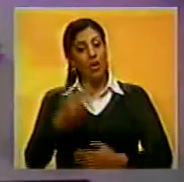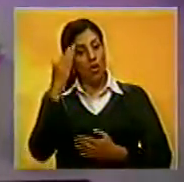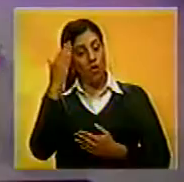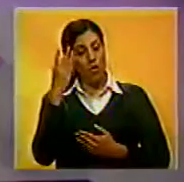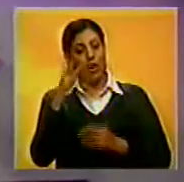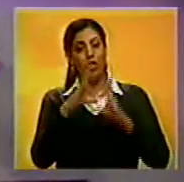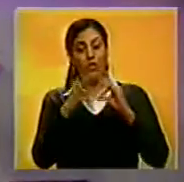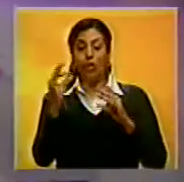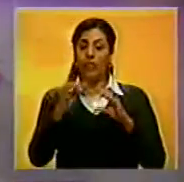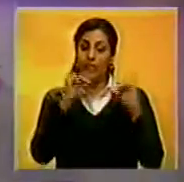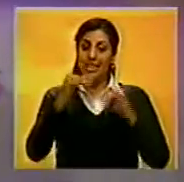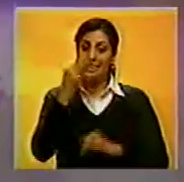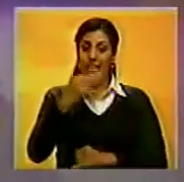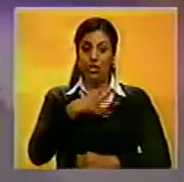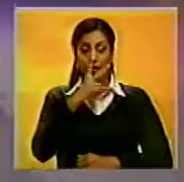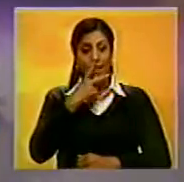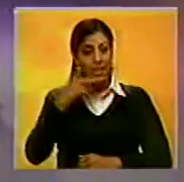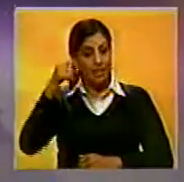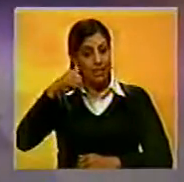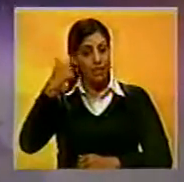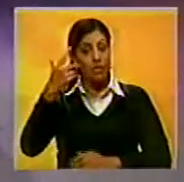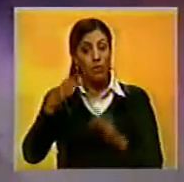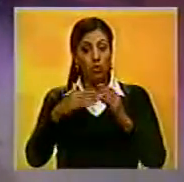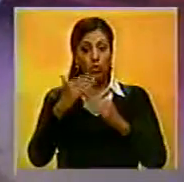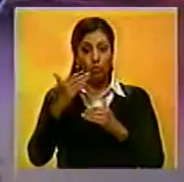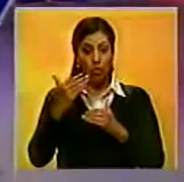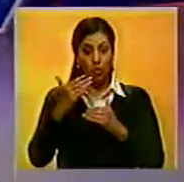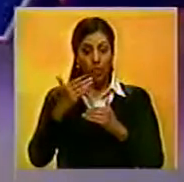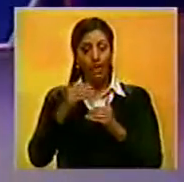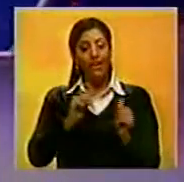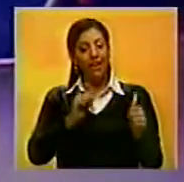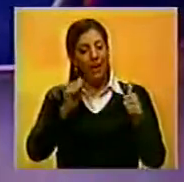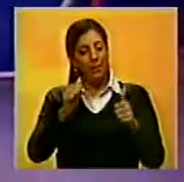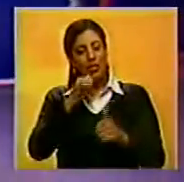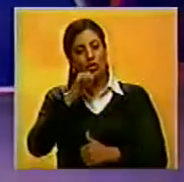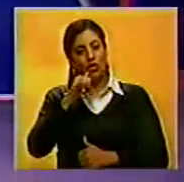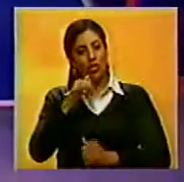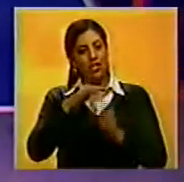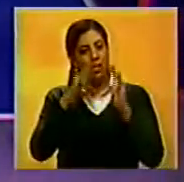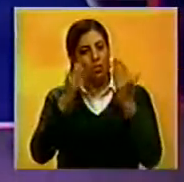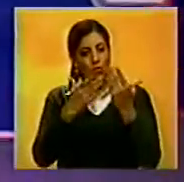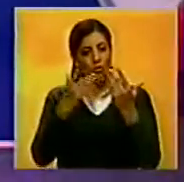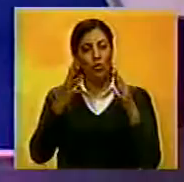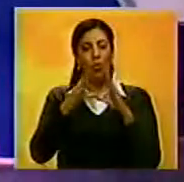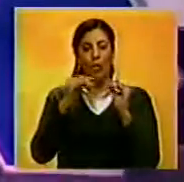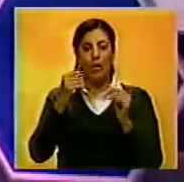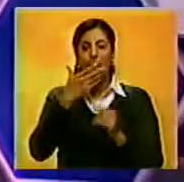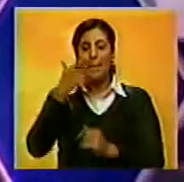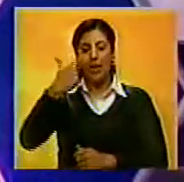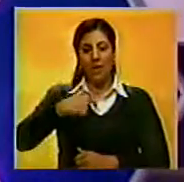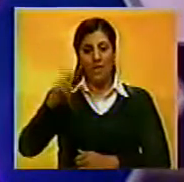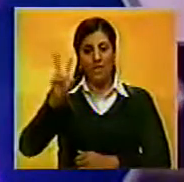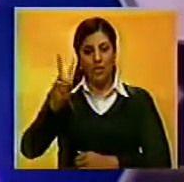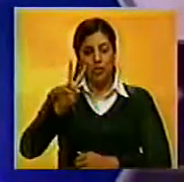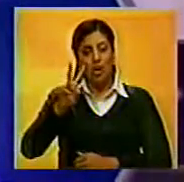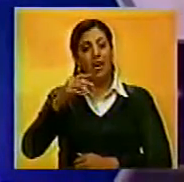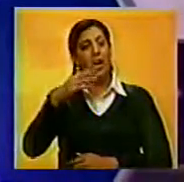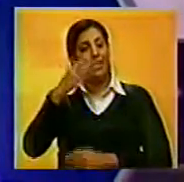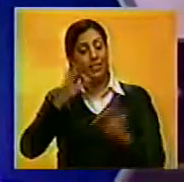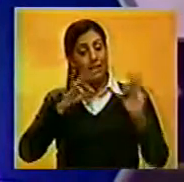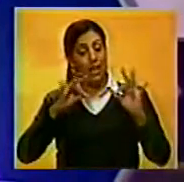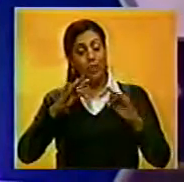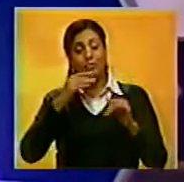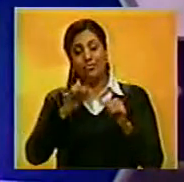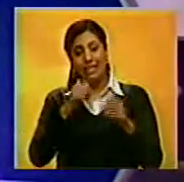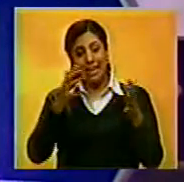Hola, ¿qué tal, amigos? Feliz tarde, soy Karelis Cuadros y esto es Estrenos y Estrellas. Iniciamos las noticias del mundo del entretenimiento con el venezolano Edgar Ramírez, que